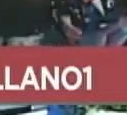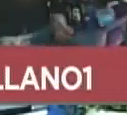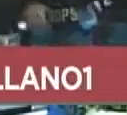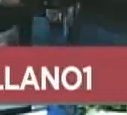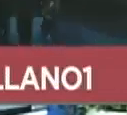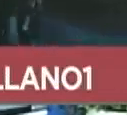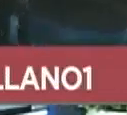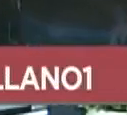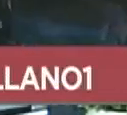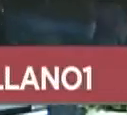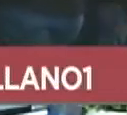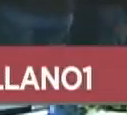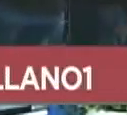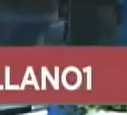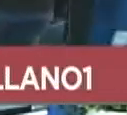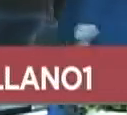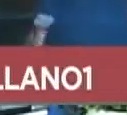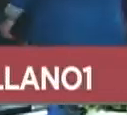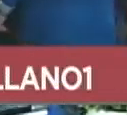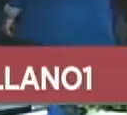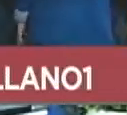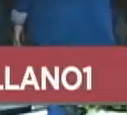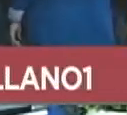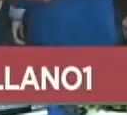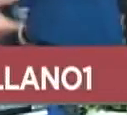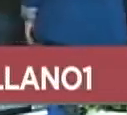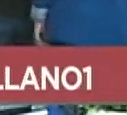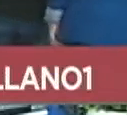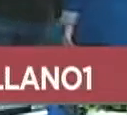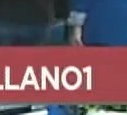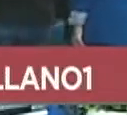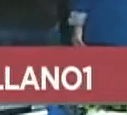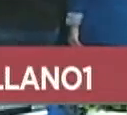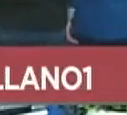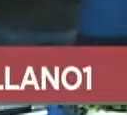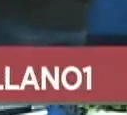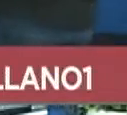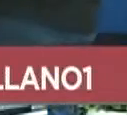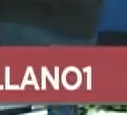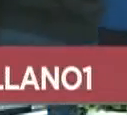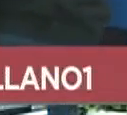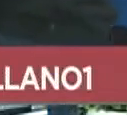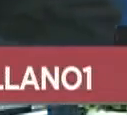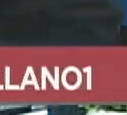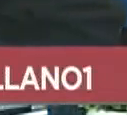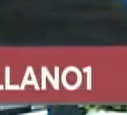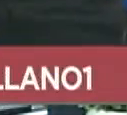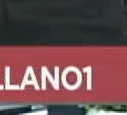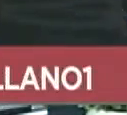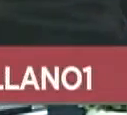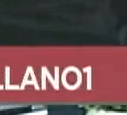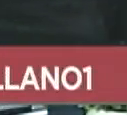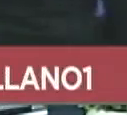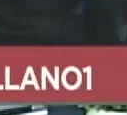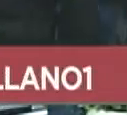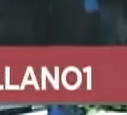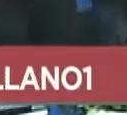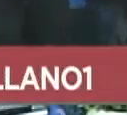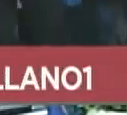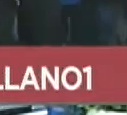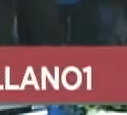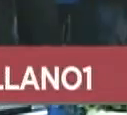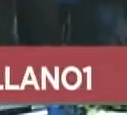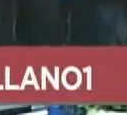también podrán ver todos los entretelones de lo que nos hemos conseguido, de lo que no nos hemos conseguido, y todo lo que ha pasado detrás de cámara acá en nuestro programa